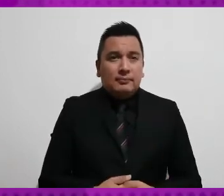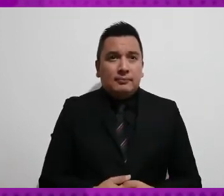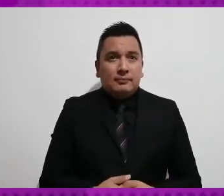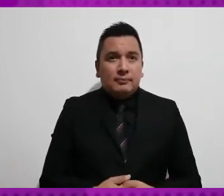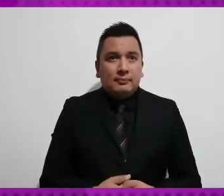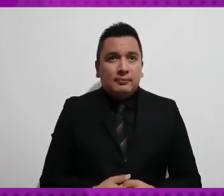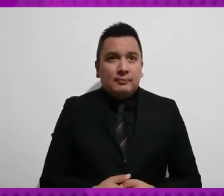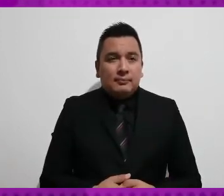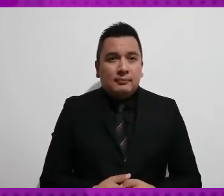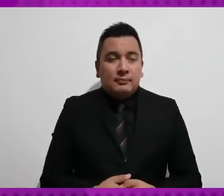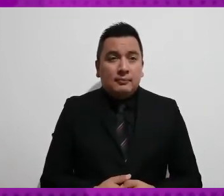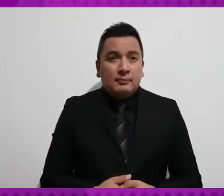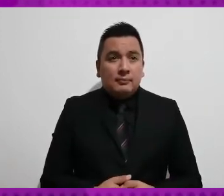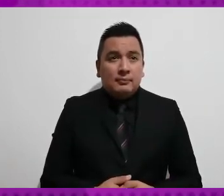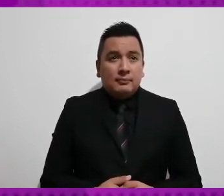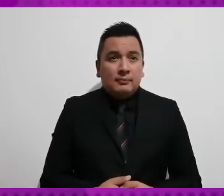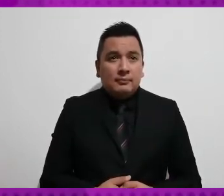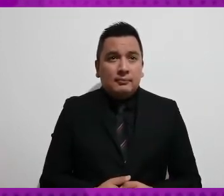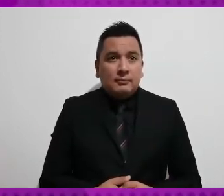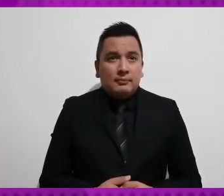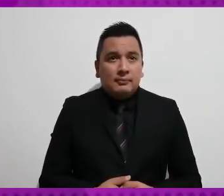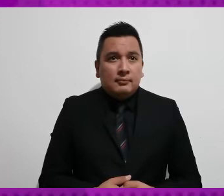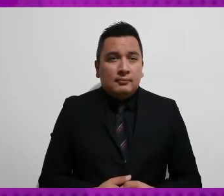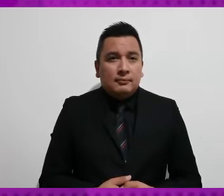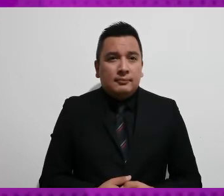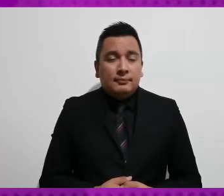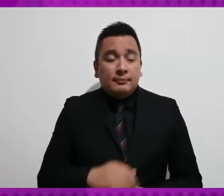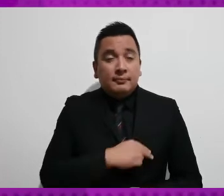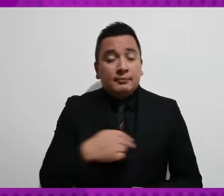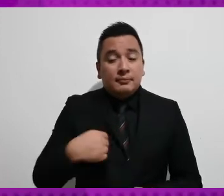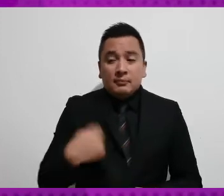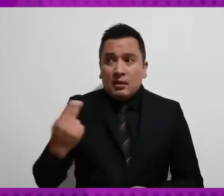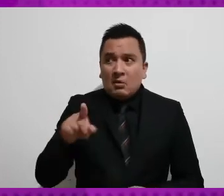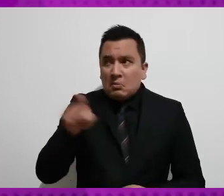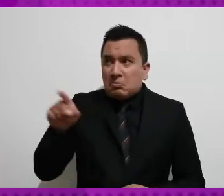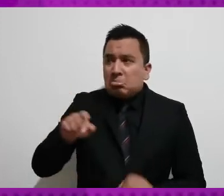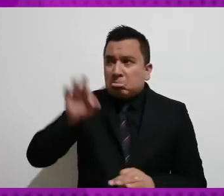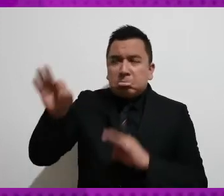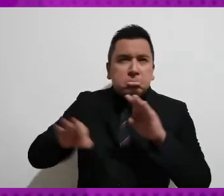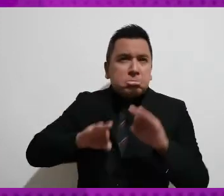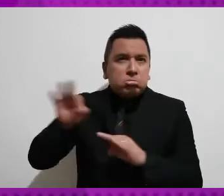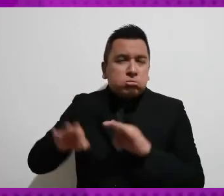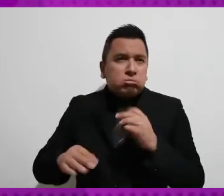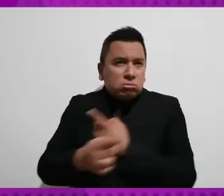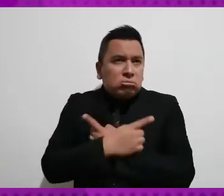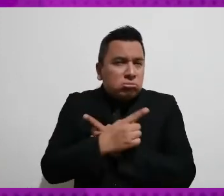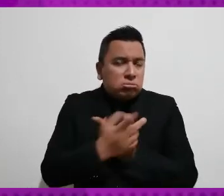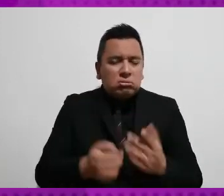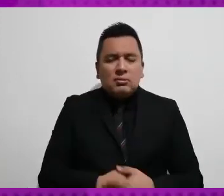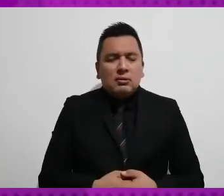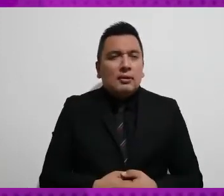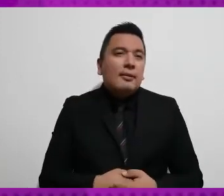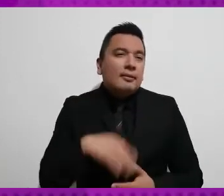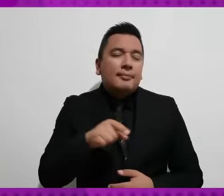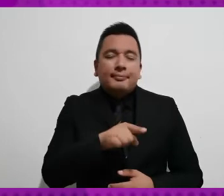derecho al libre desarrollo de la personalidad. Debemos otorgar un trato igual a todas las personas sin distinción por razones